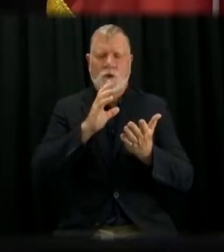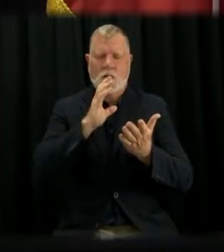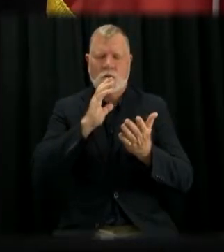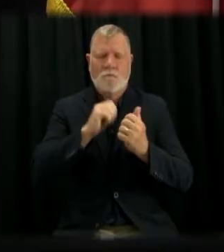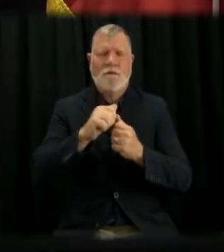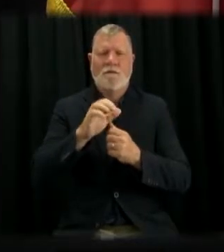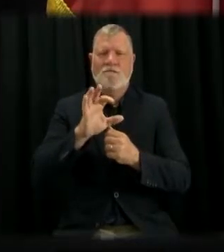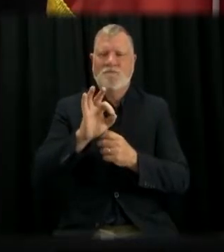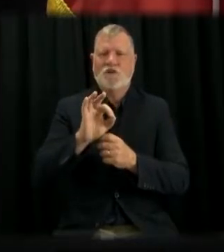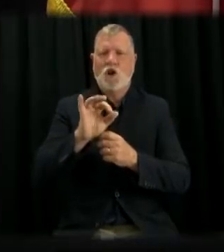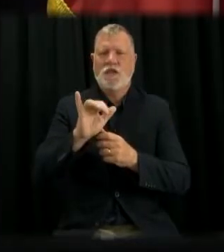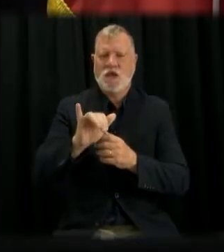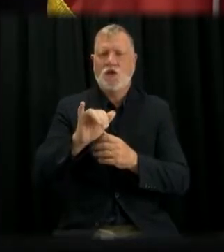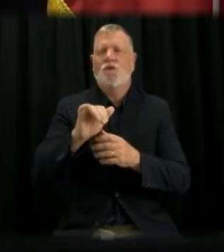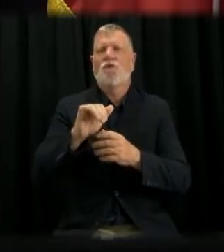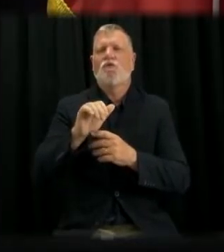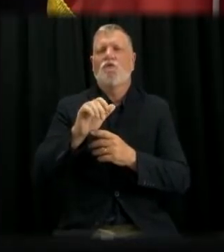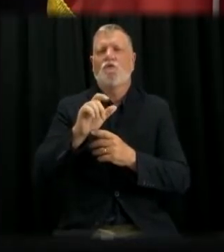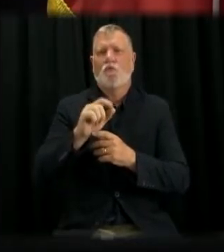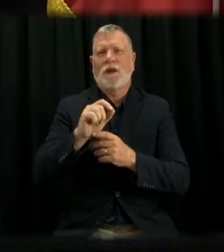Rico,